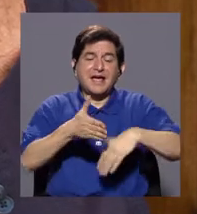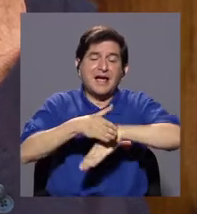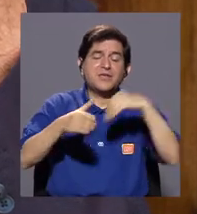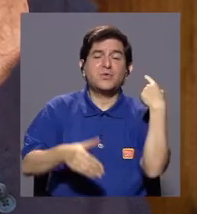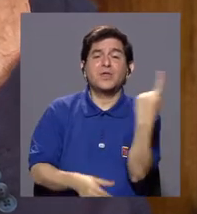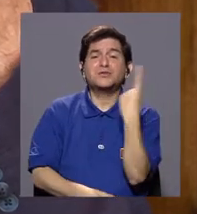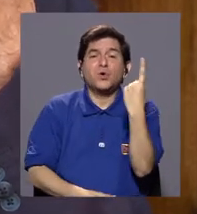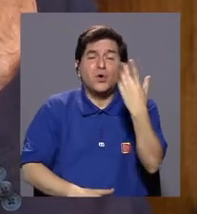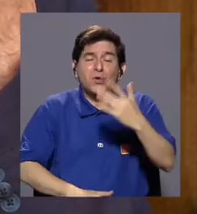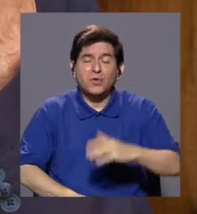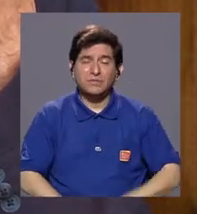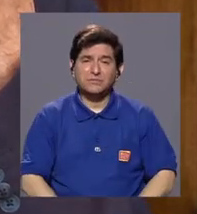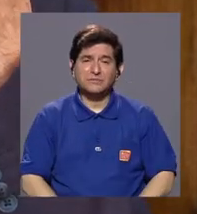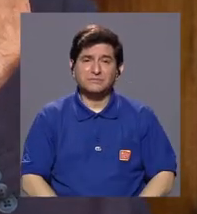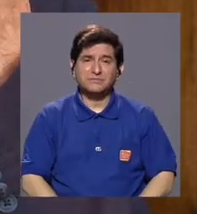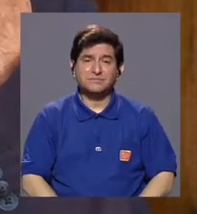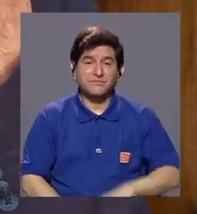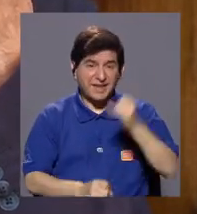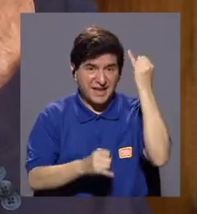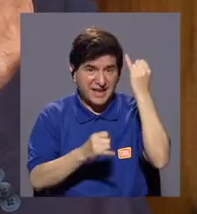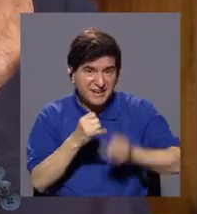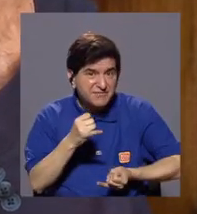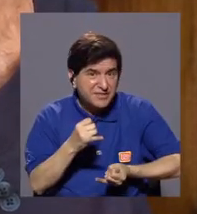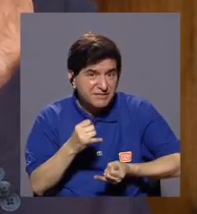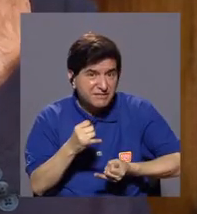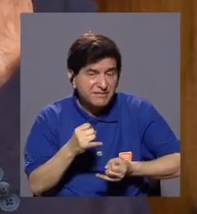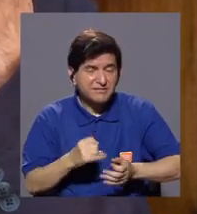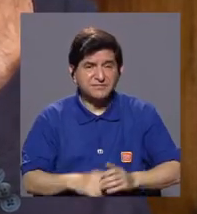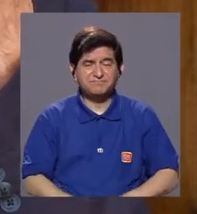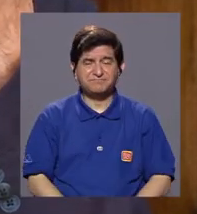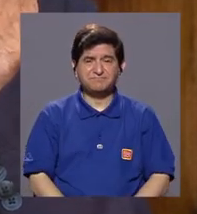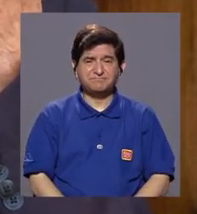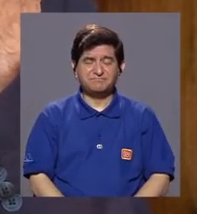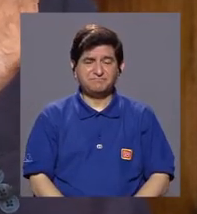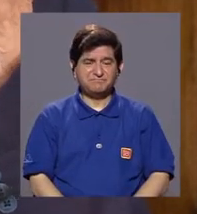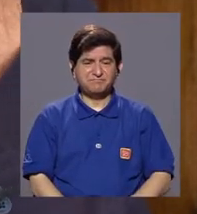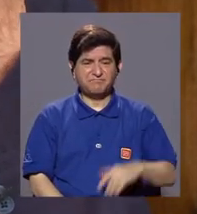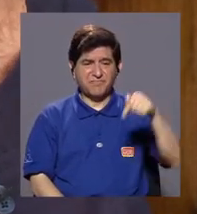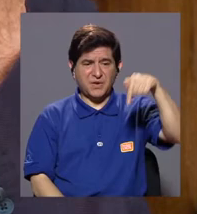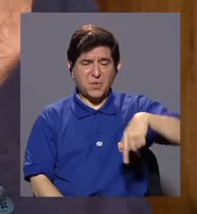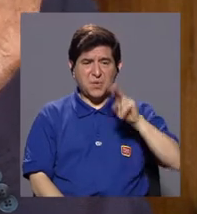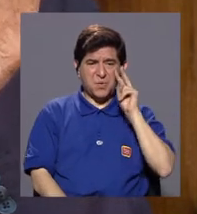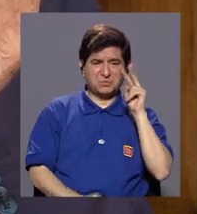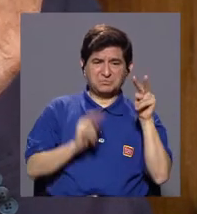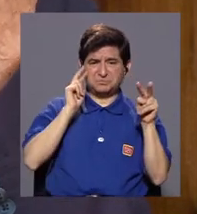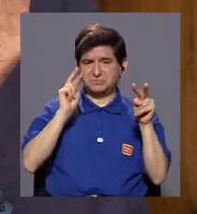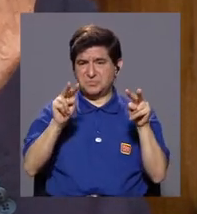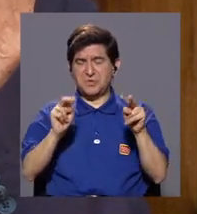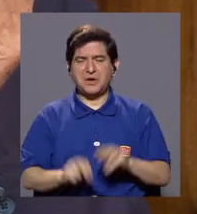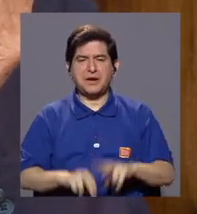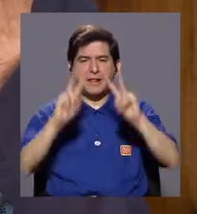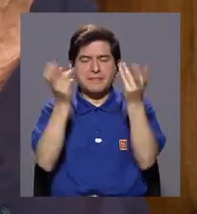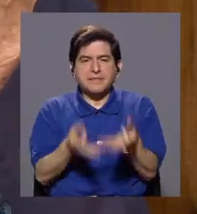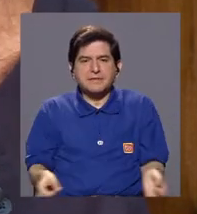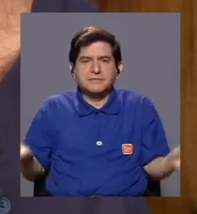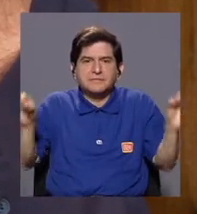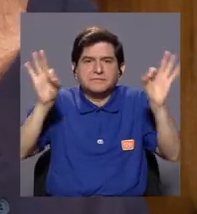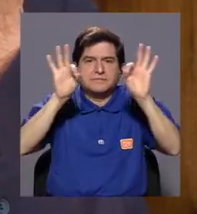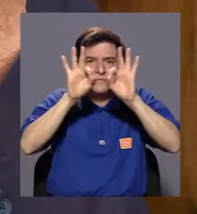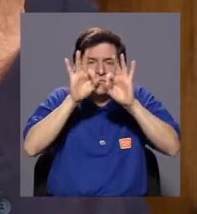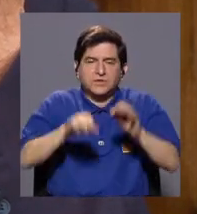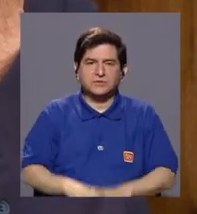externa. Porque al final, cuando hoy vemos que el tema